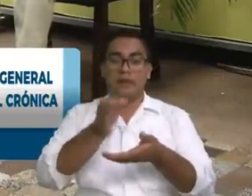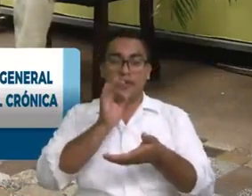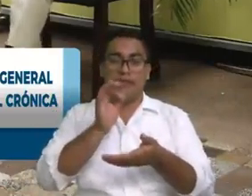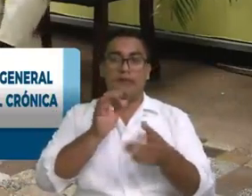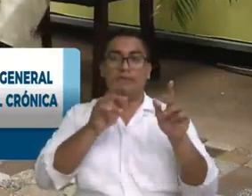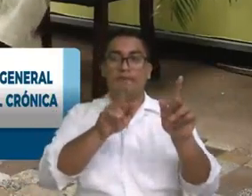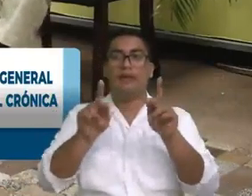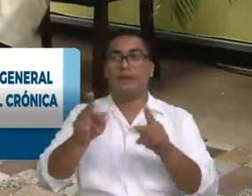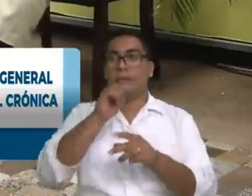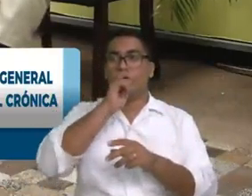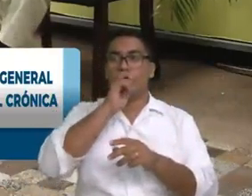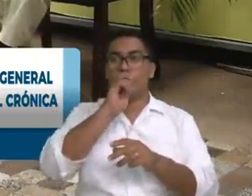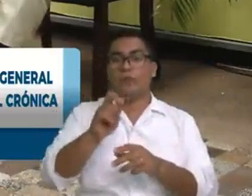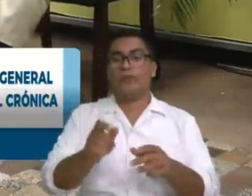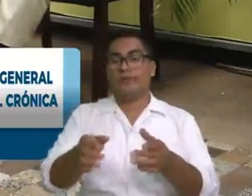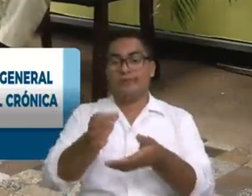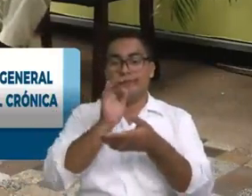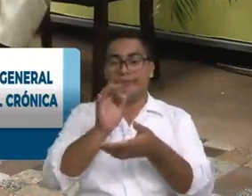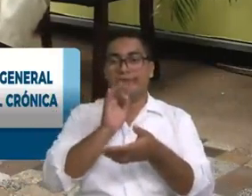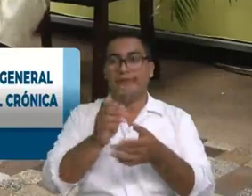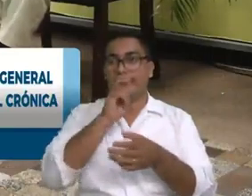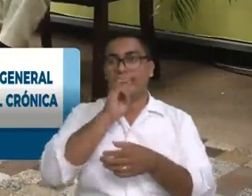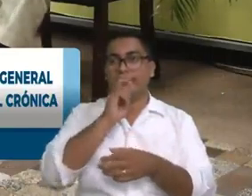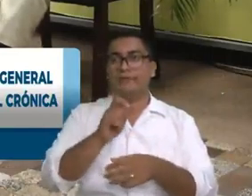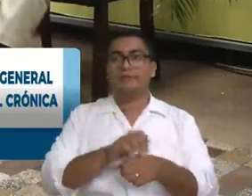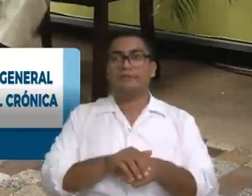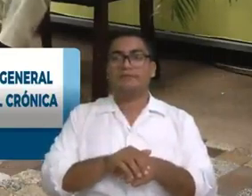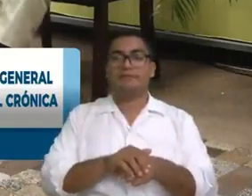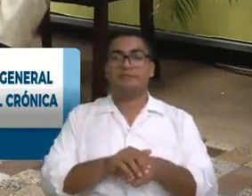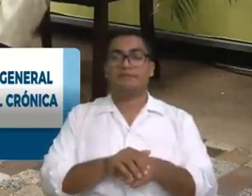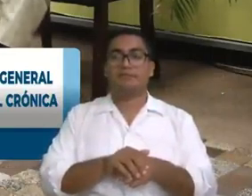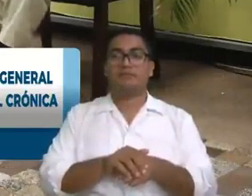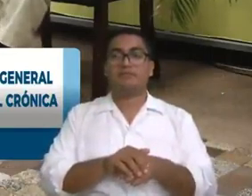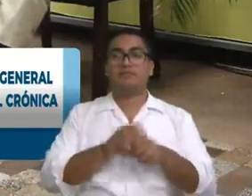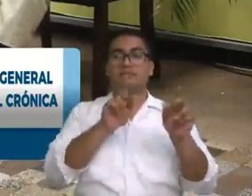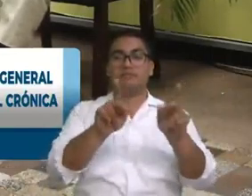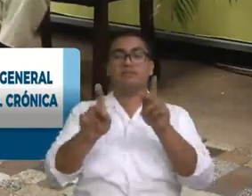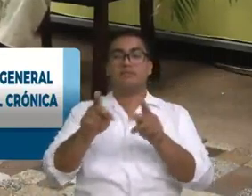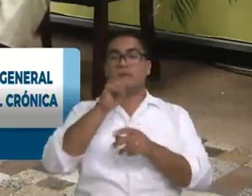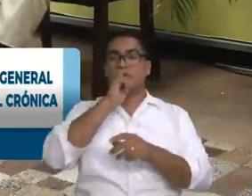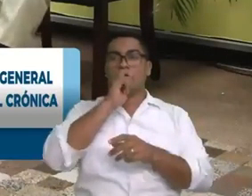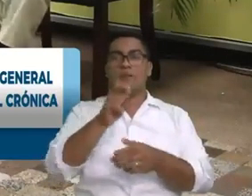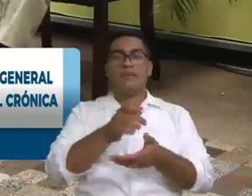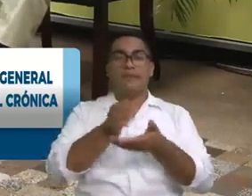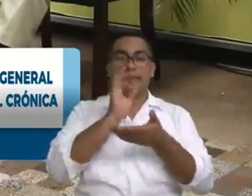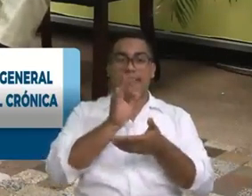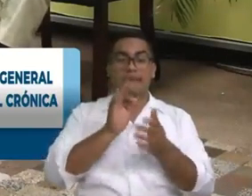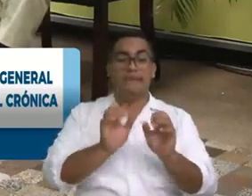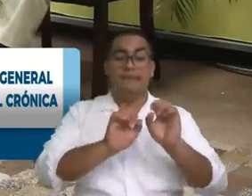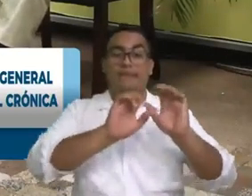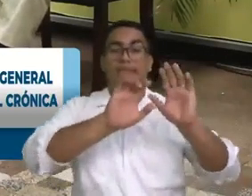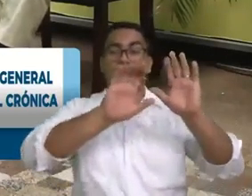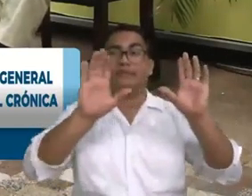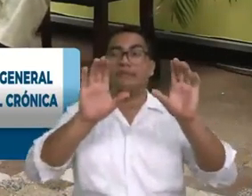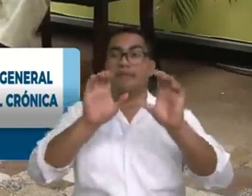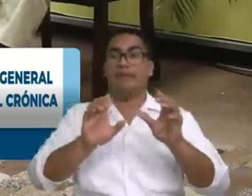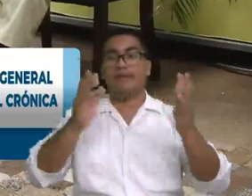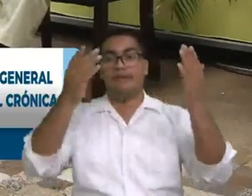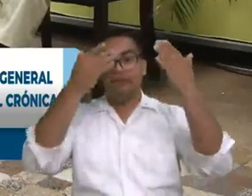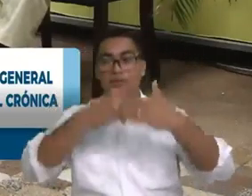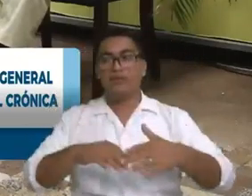personas, aquí los nicaragüenses somos muy, muy dados. Muy dados al café. Al consumo de café en la mañana, incluso hasta el mediodía. Incluso en la tarde. Y en